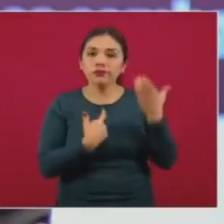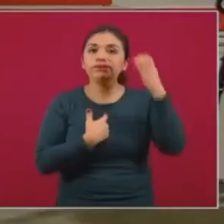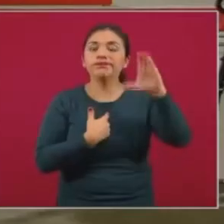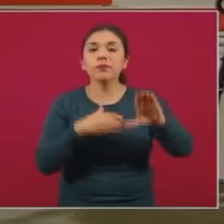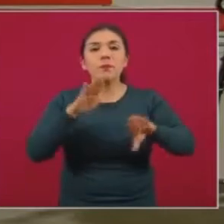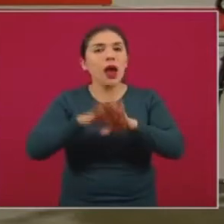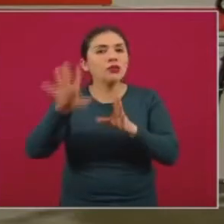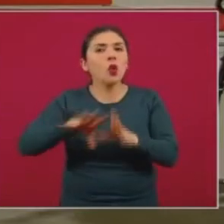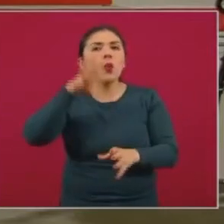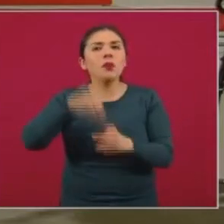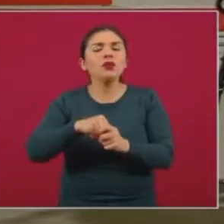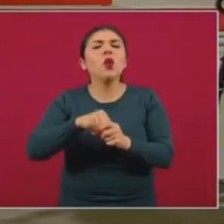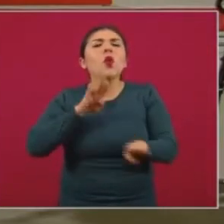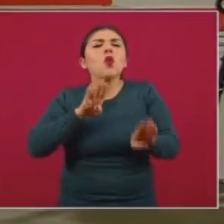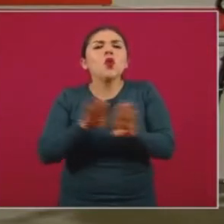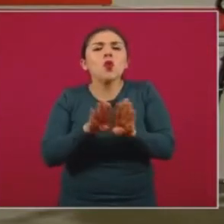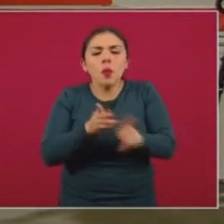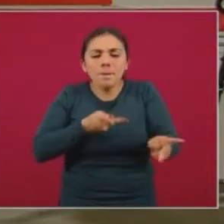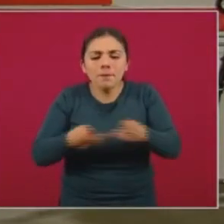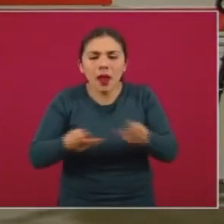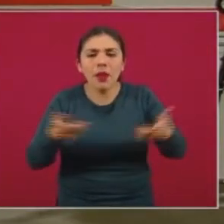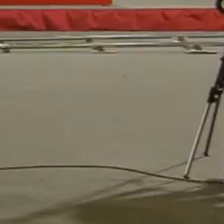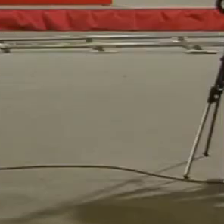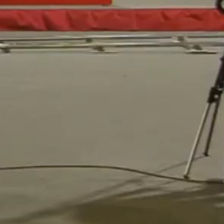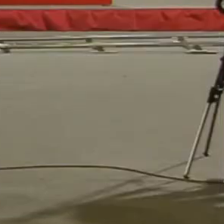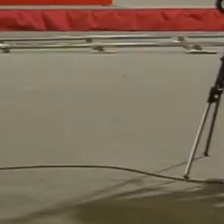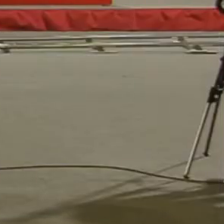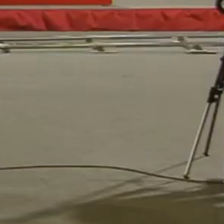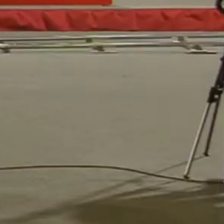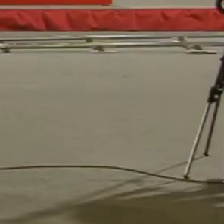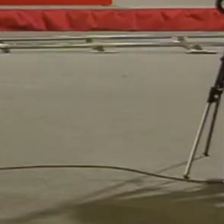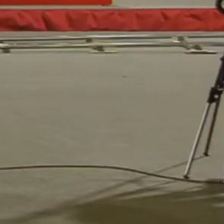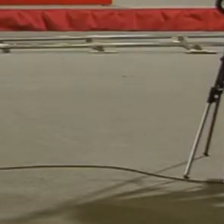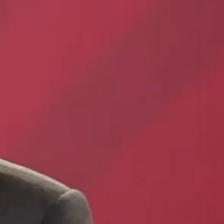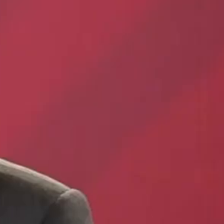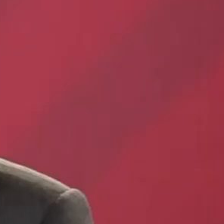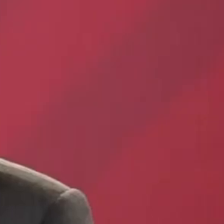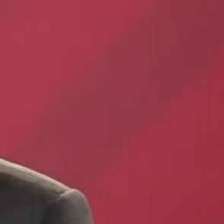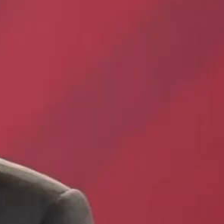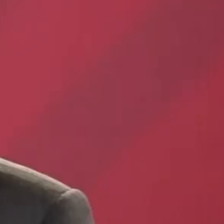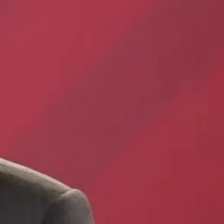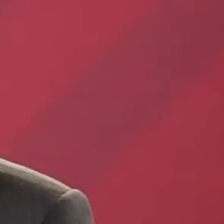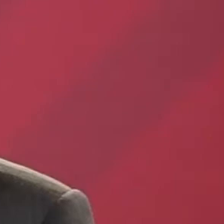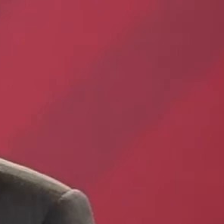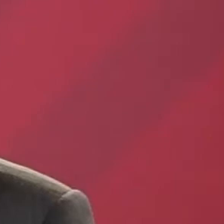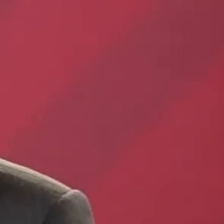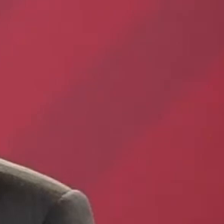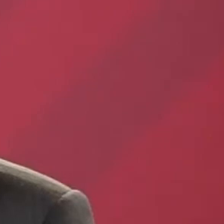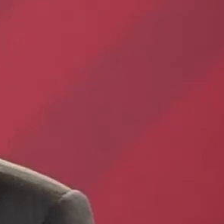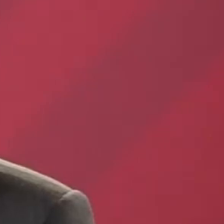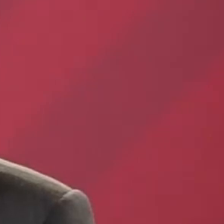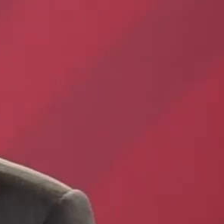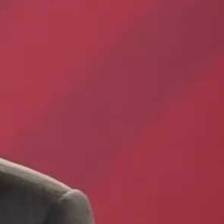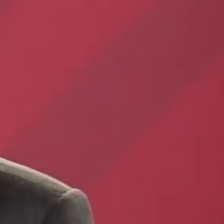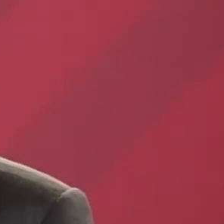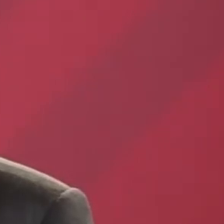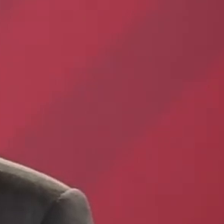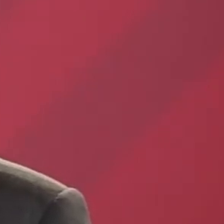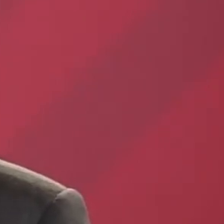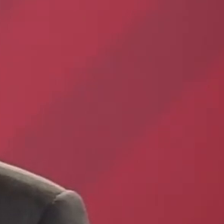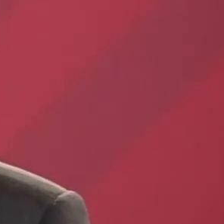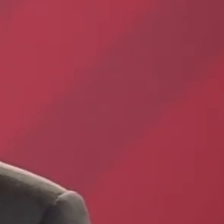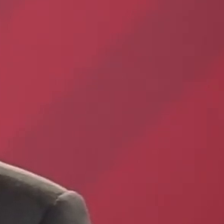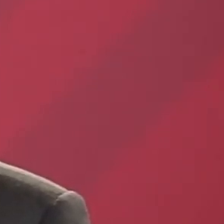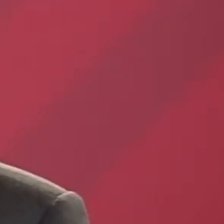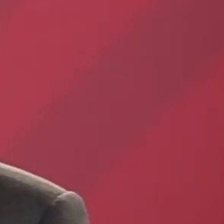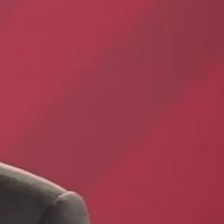manera integral cuál es el plan de México para usar las vacunas contra el COVID-19. No porque